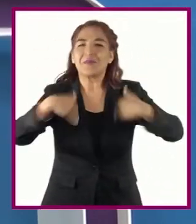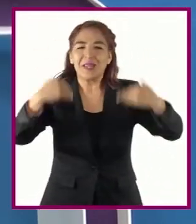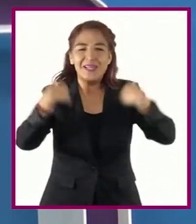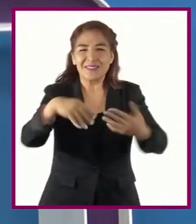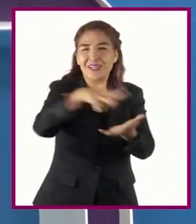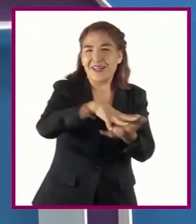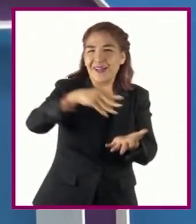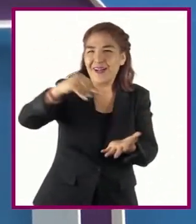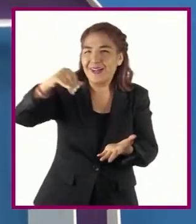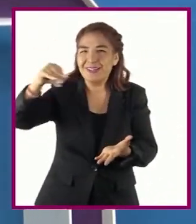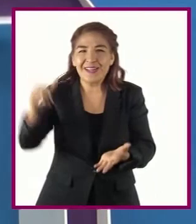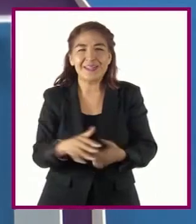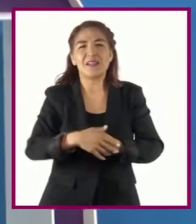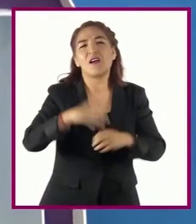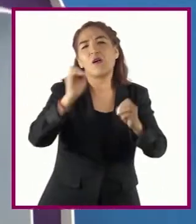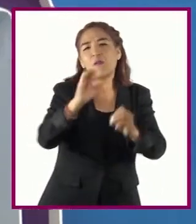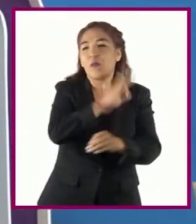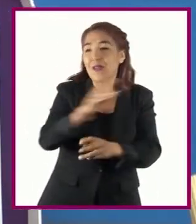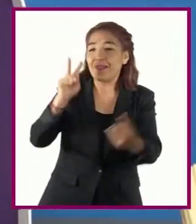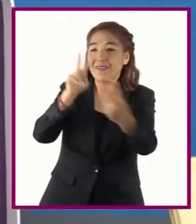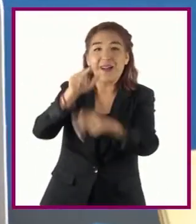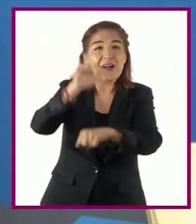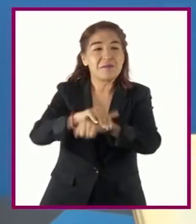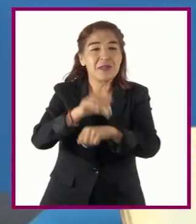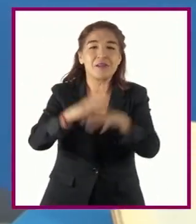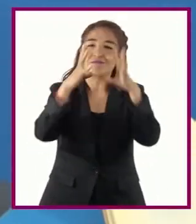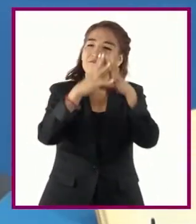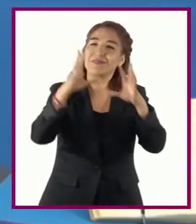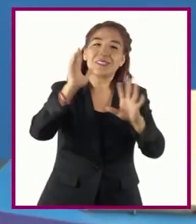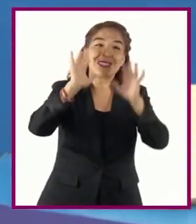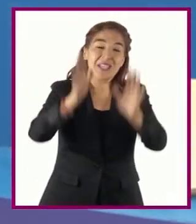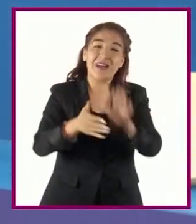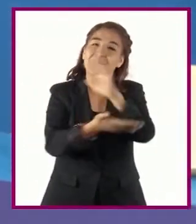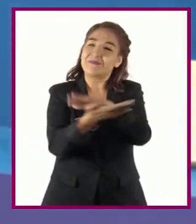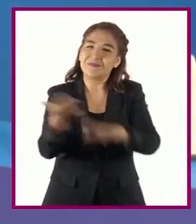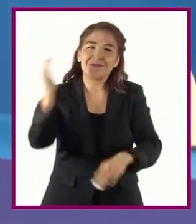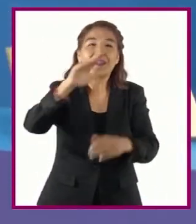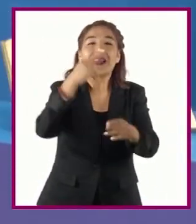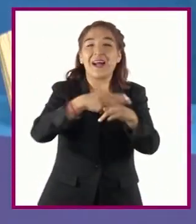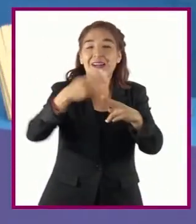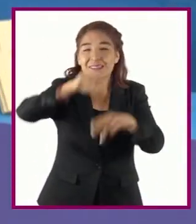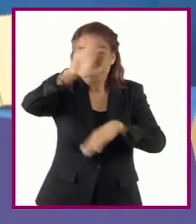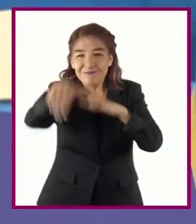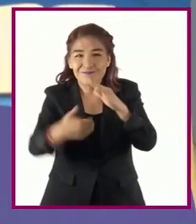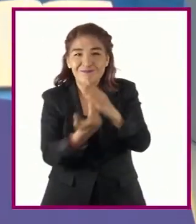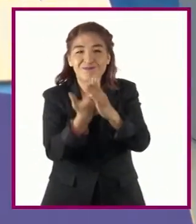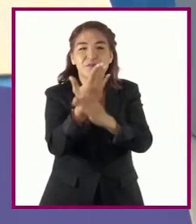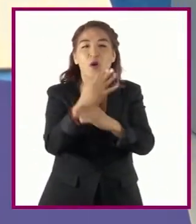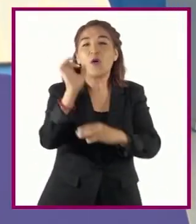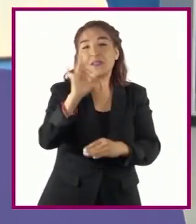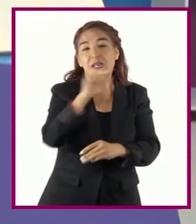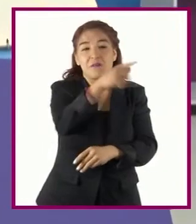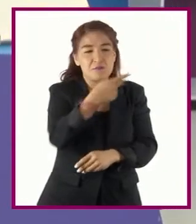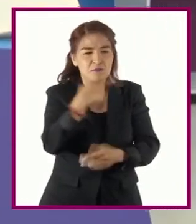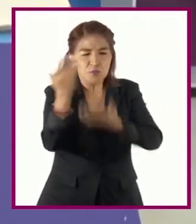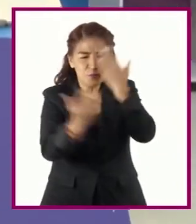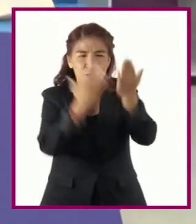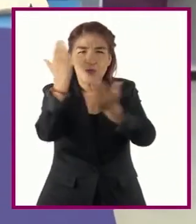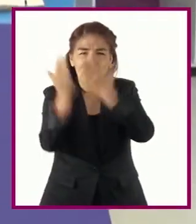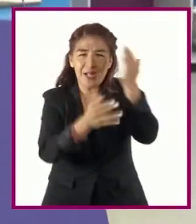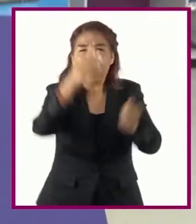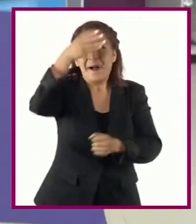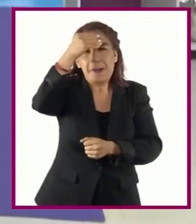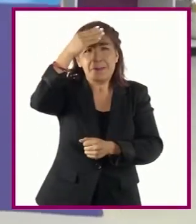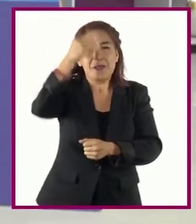invitar a los amigos y despedirnos hasta el amanecer, o por el contrario, muy serios, estudiar y aprender.